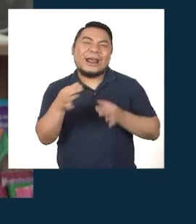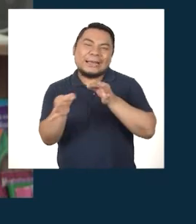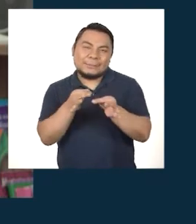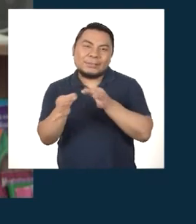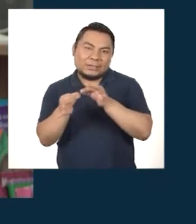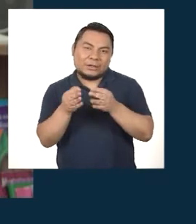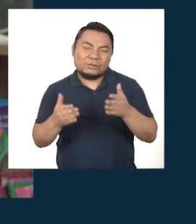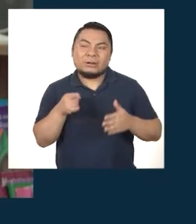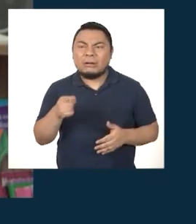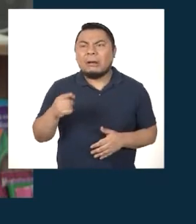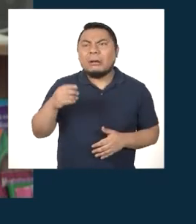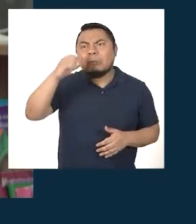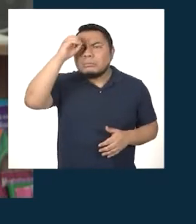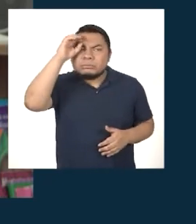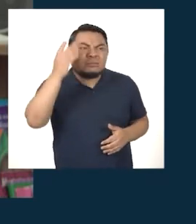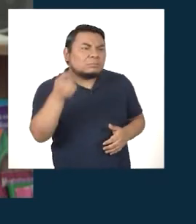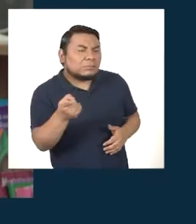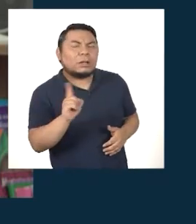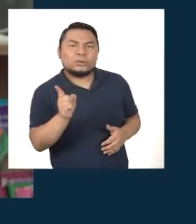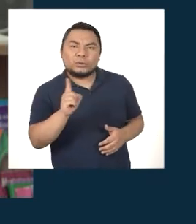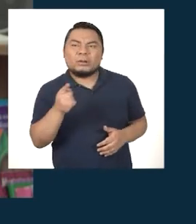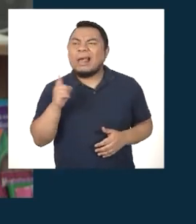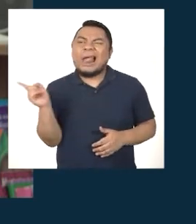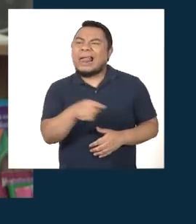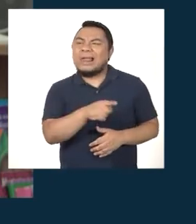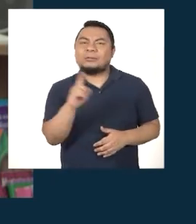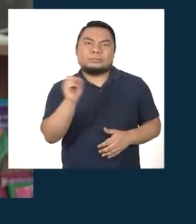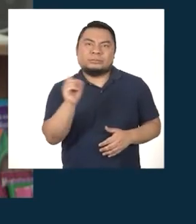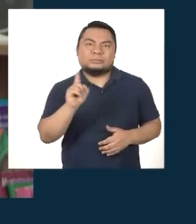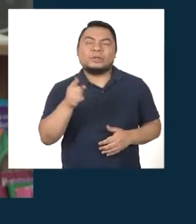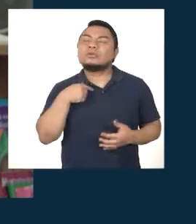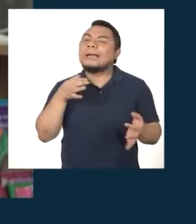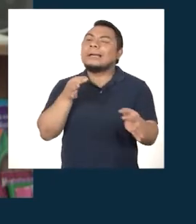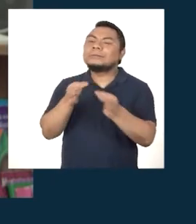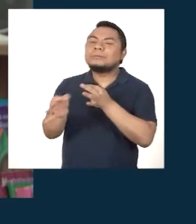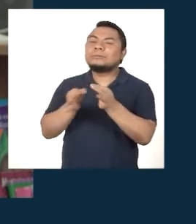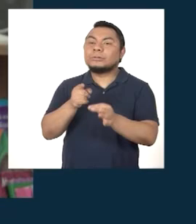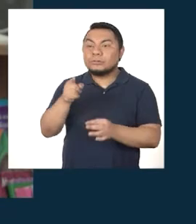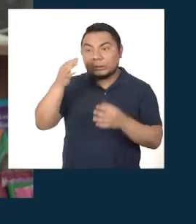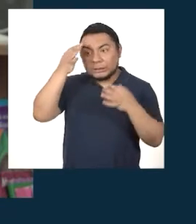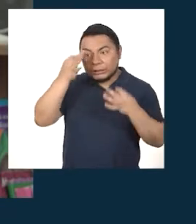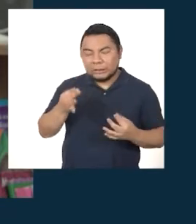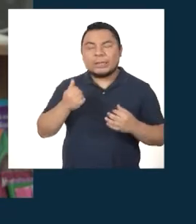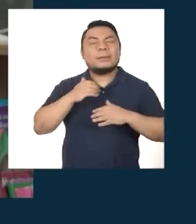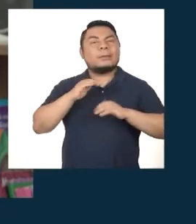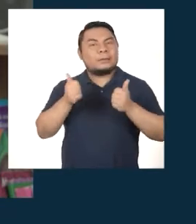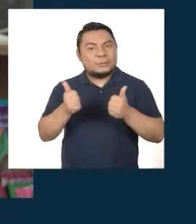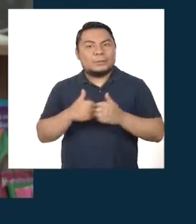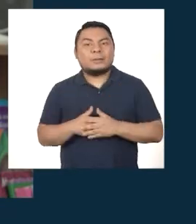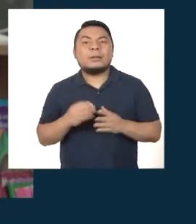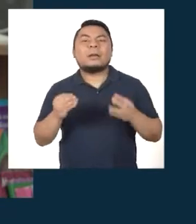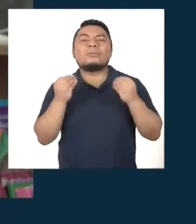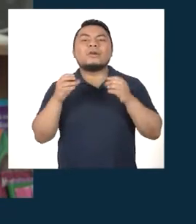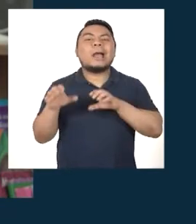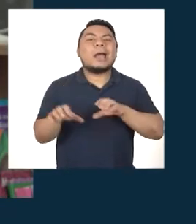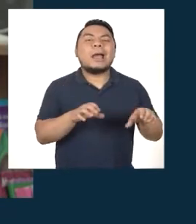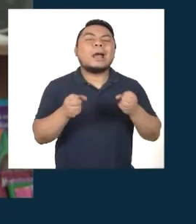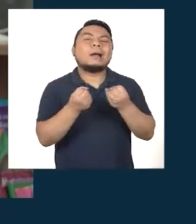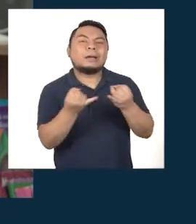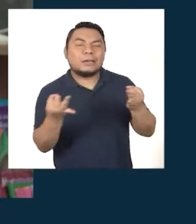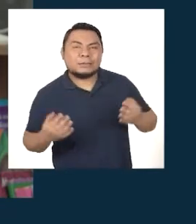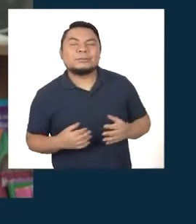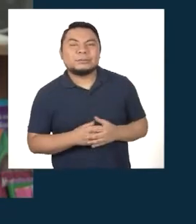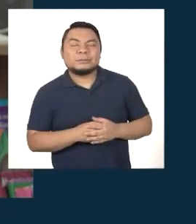las cosas, me gusta que ella entienda por qué tiene que tomar una decisión, o sea, mejor dicho, por qué tiene que hacer